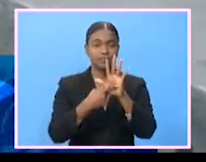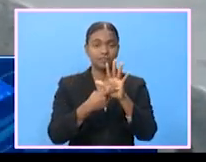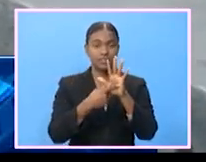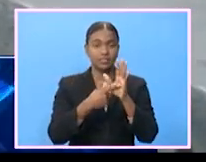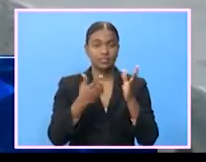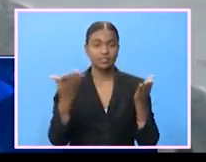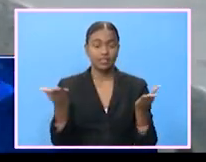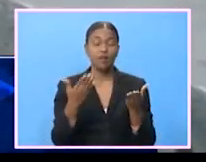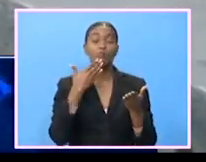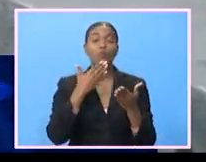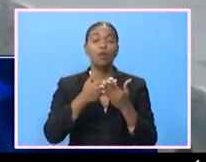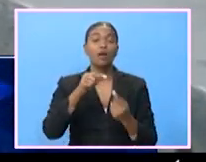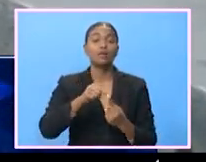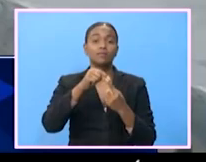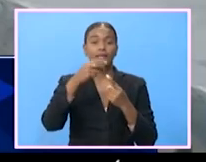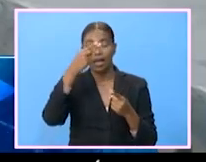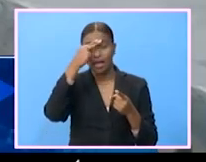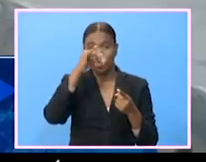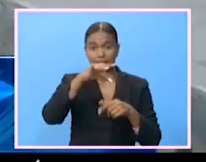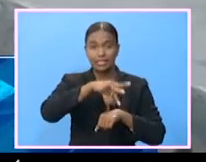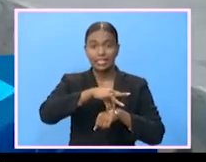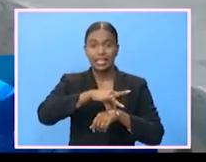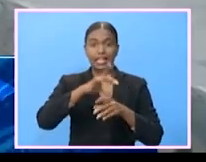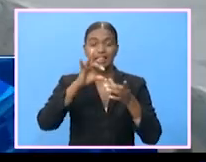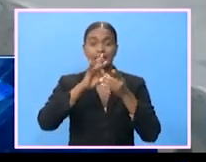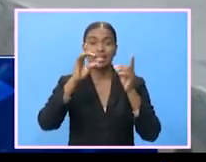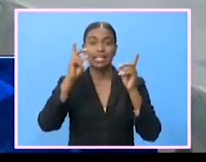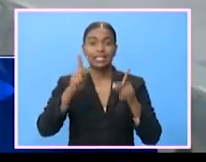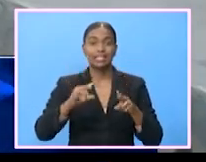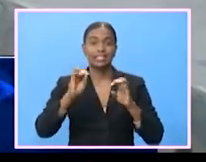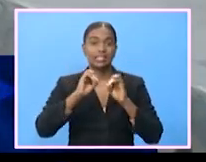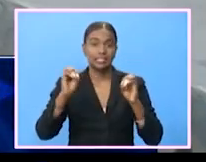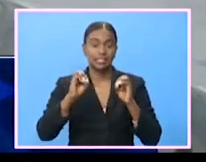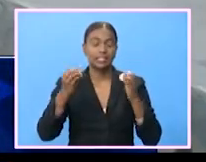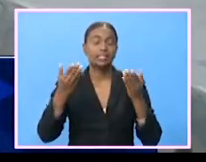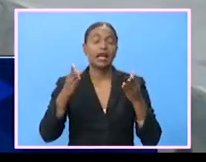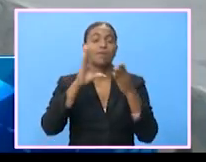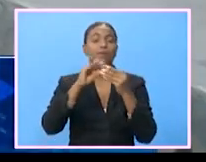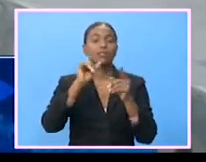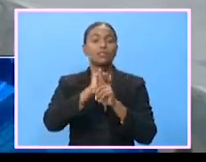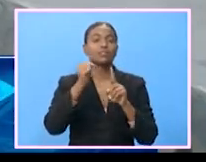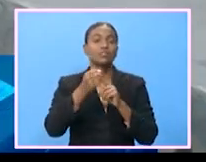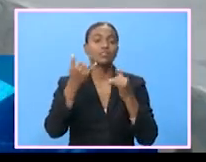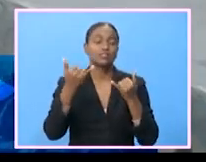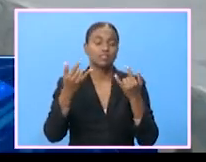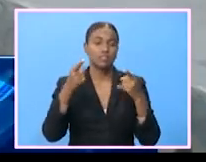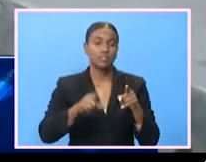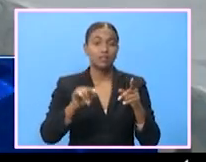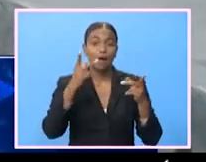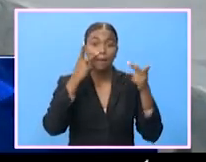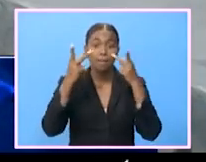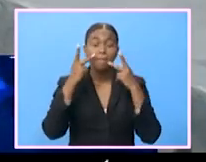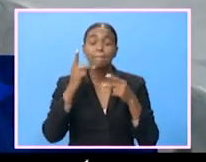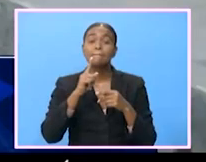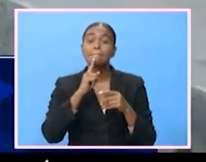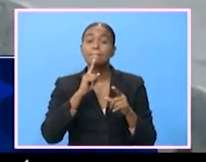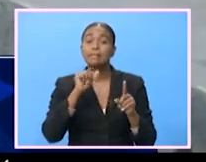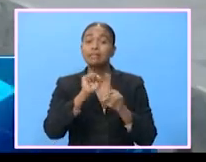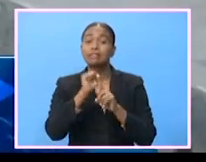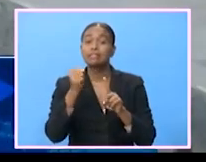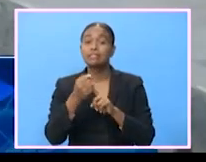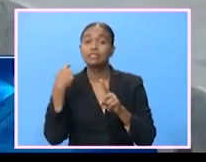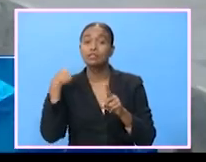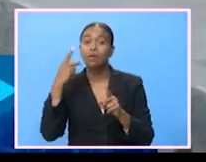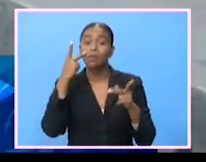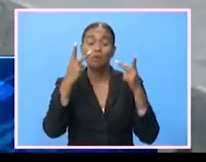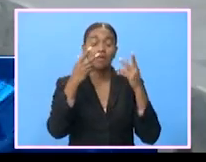través de este gran especial en Haití, Tierra de Nadie, pues poder dilucidar un poco la realidad de la situación y ver si realmente las cosas que podemos